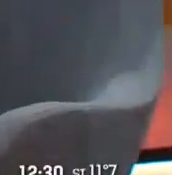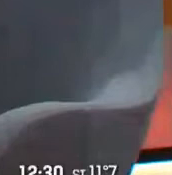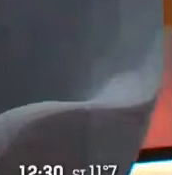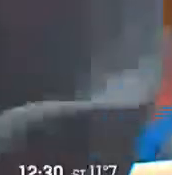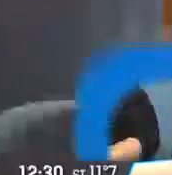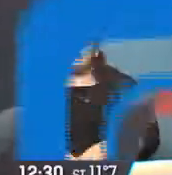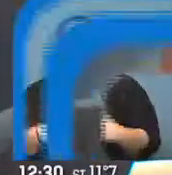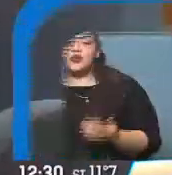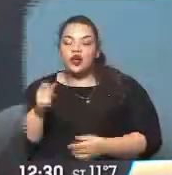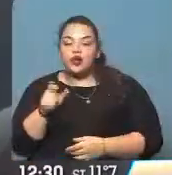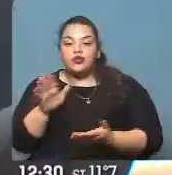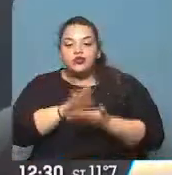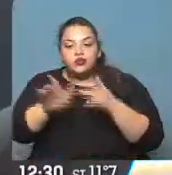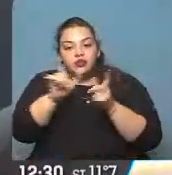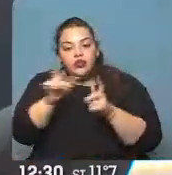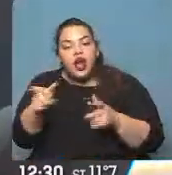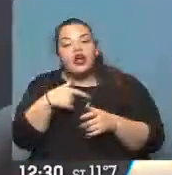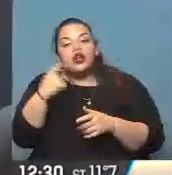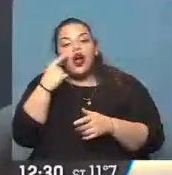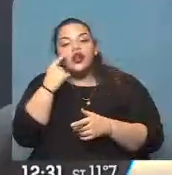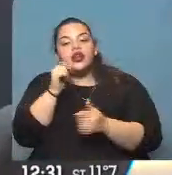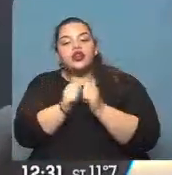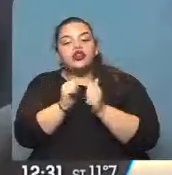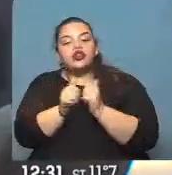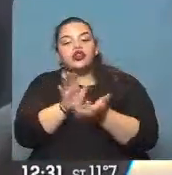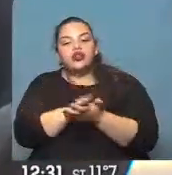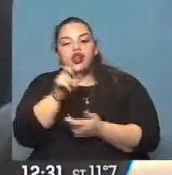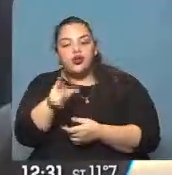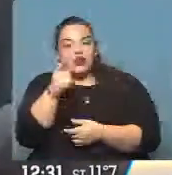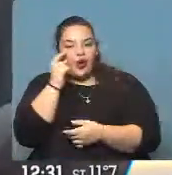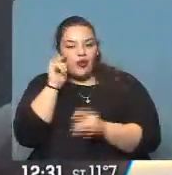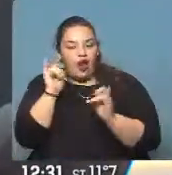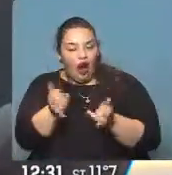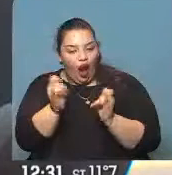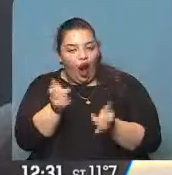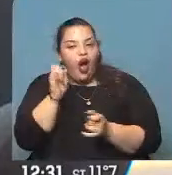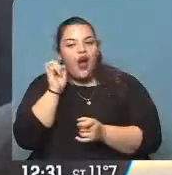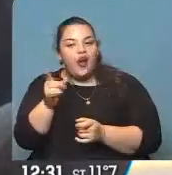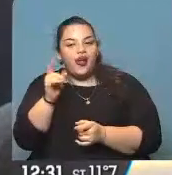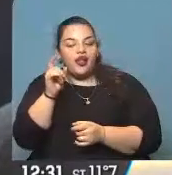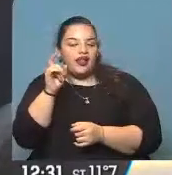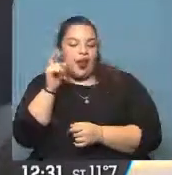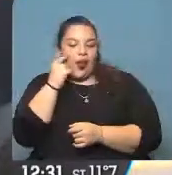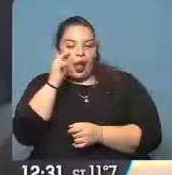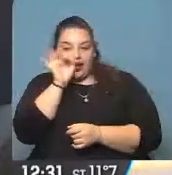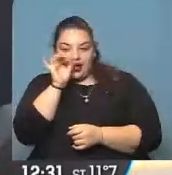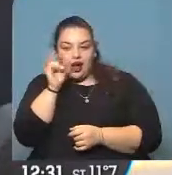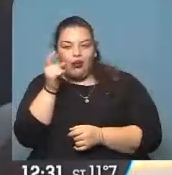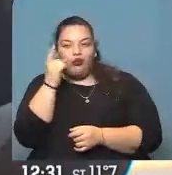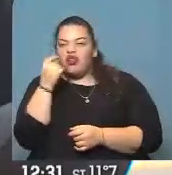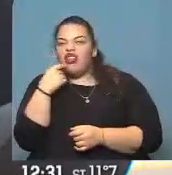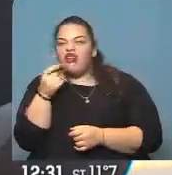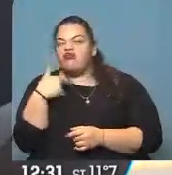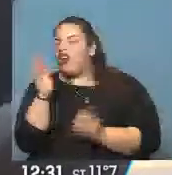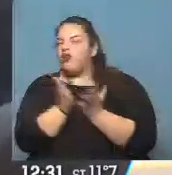en este nuevo bloque vamos a conocer la historia de un emprendedor joven chaqueño que de un día para el otro dijo no voy a estudiar más